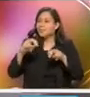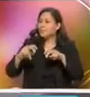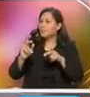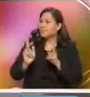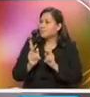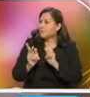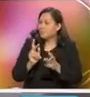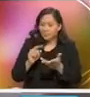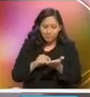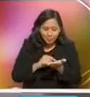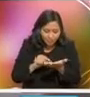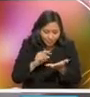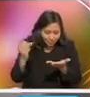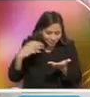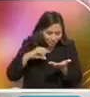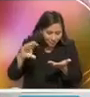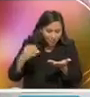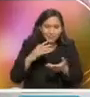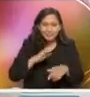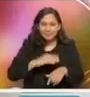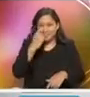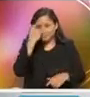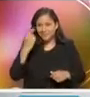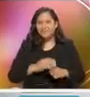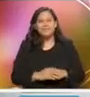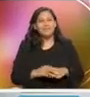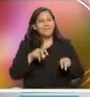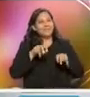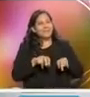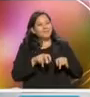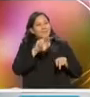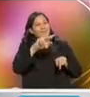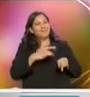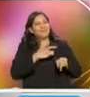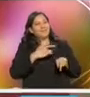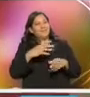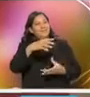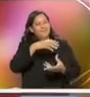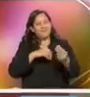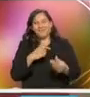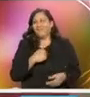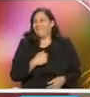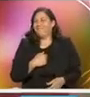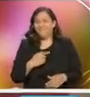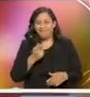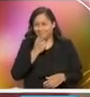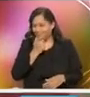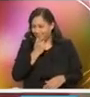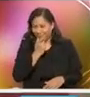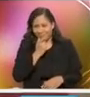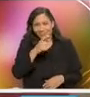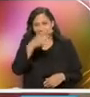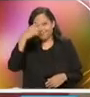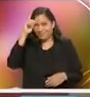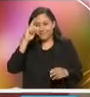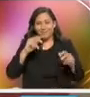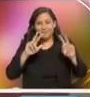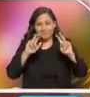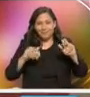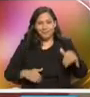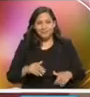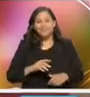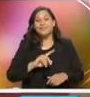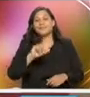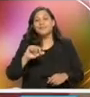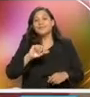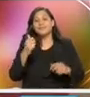más fácil. Es interesante verlo desde el otro lado. Me parece una buena opción. No, está, además se van a reír mucho. Es una locura de obra. Ok. ¿Sí? Y luego